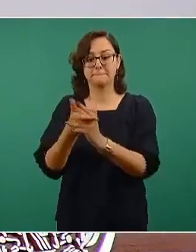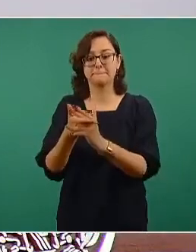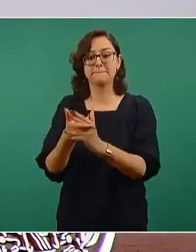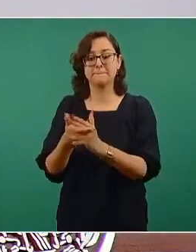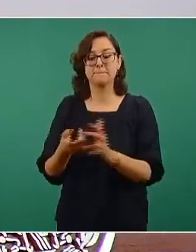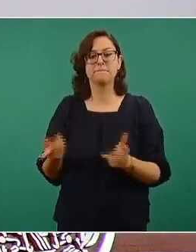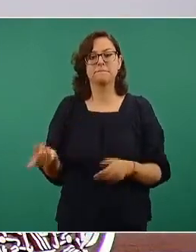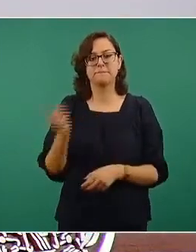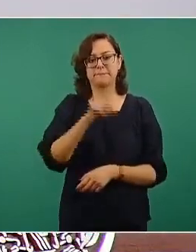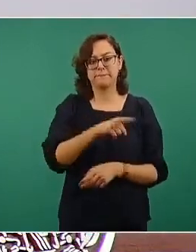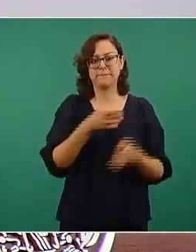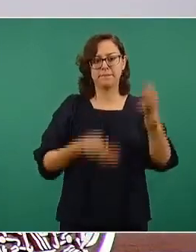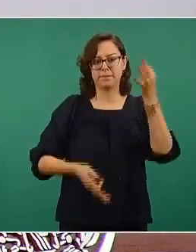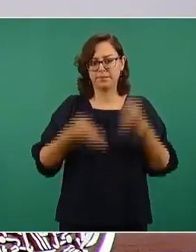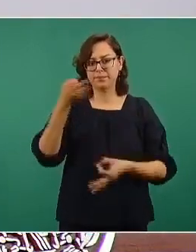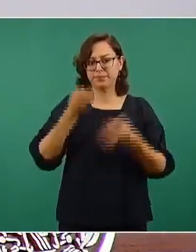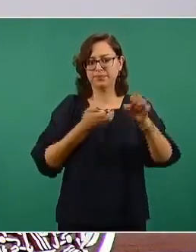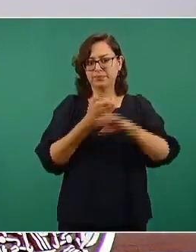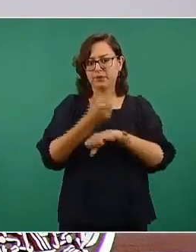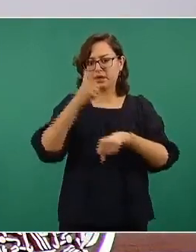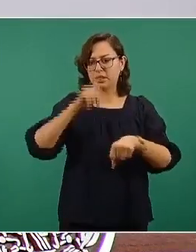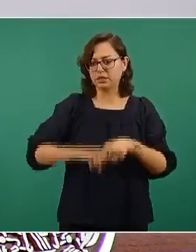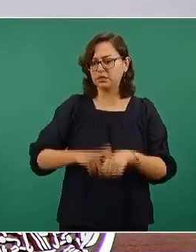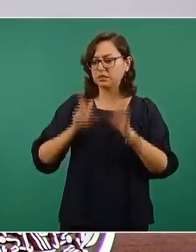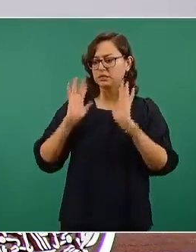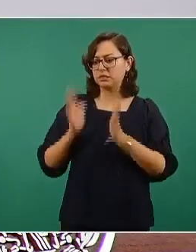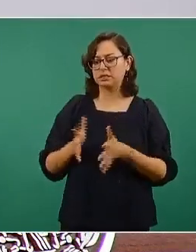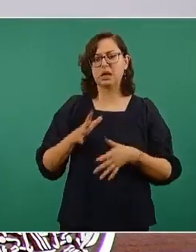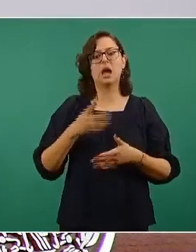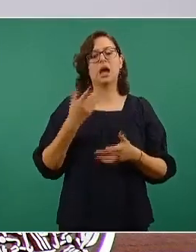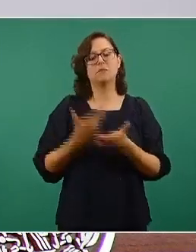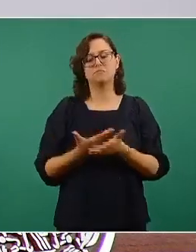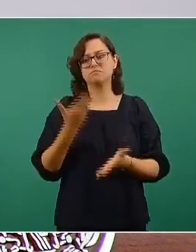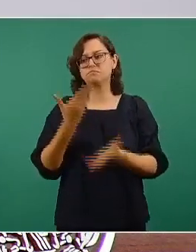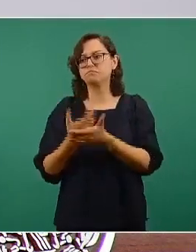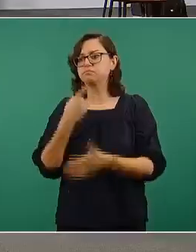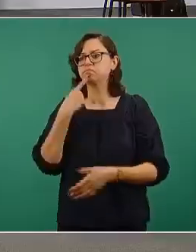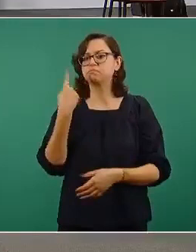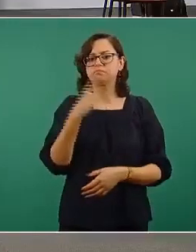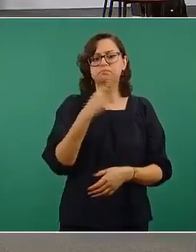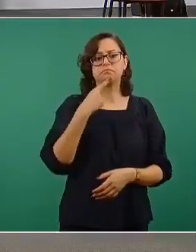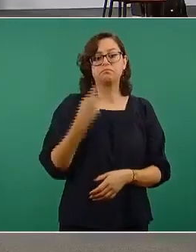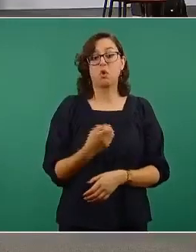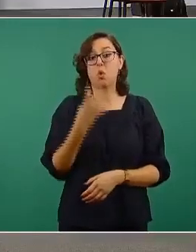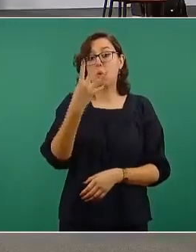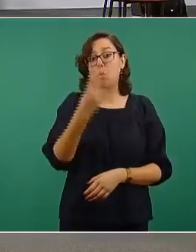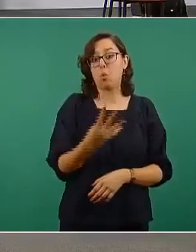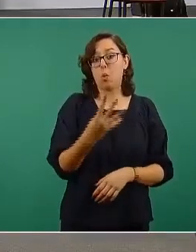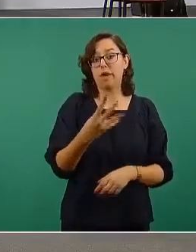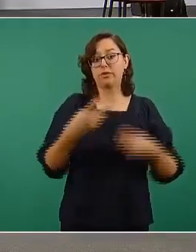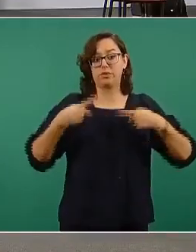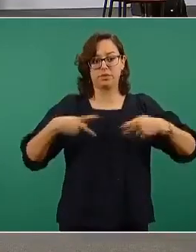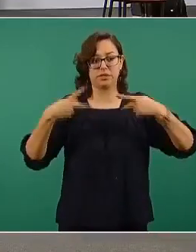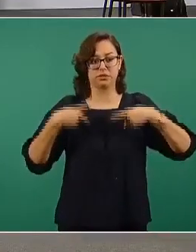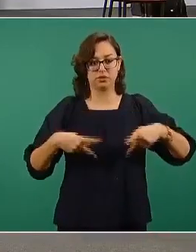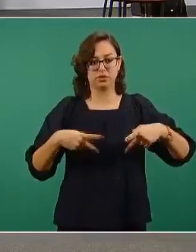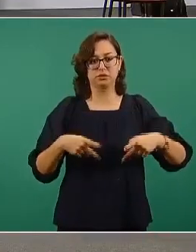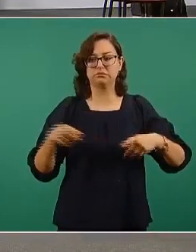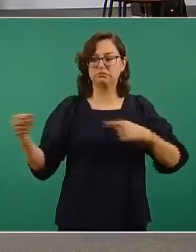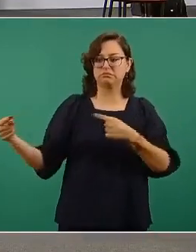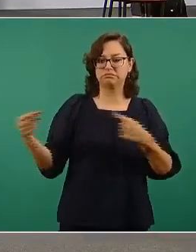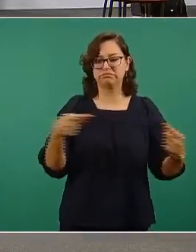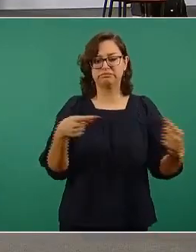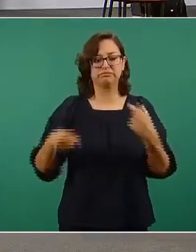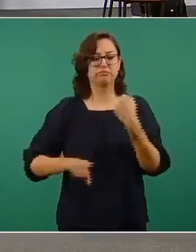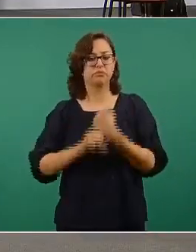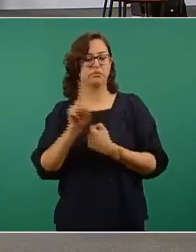del Estado ha cumplimentado 4 órdenes de aprehensión de personas con quien tuvo diferencias por negocios,